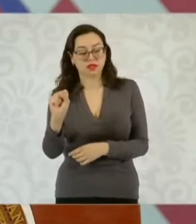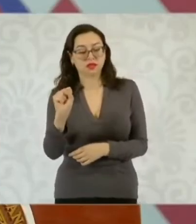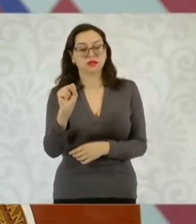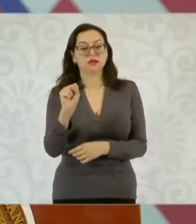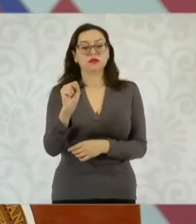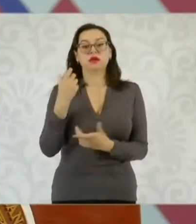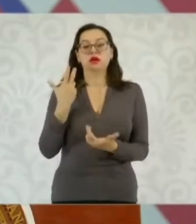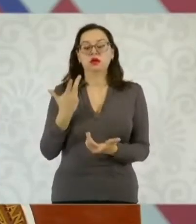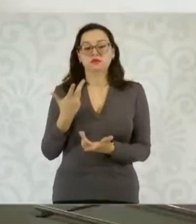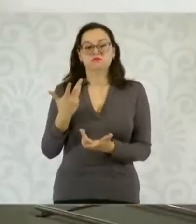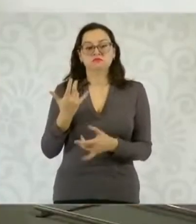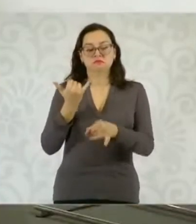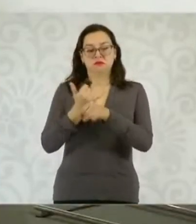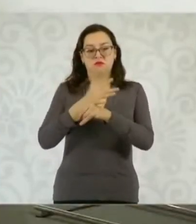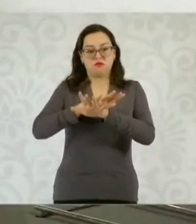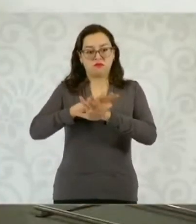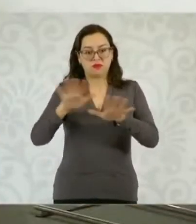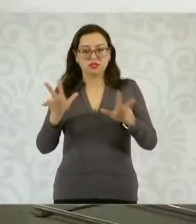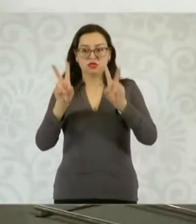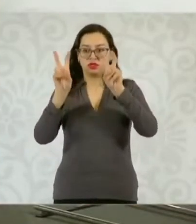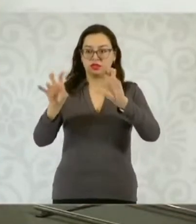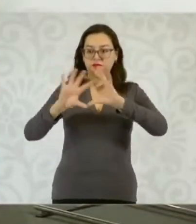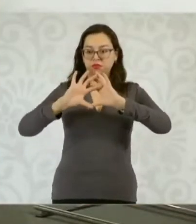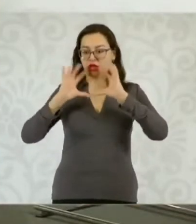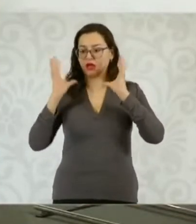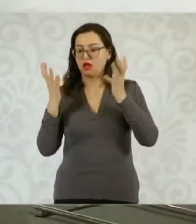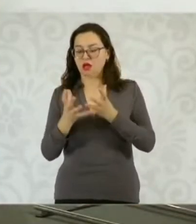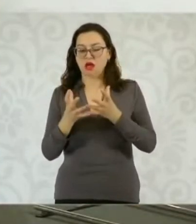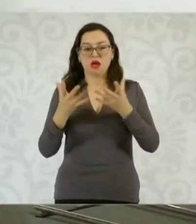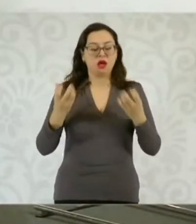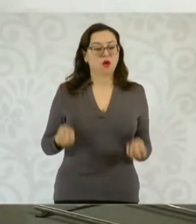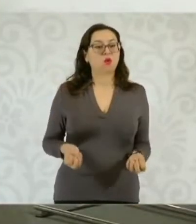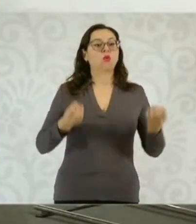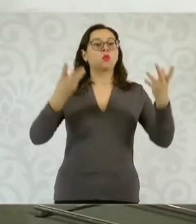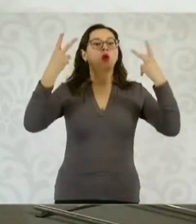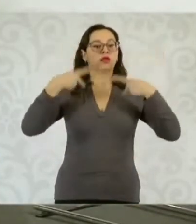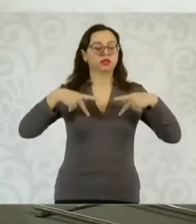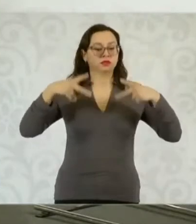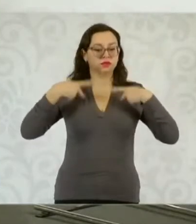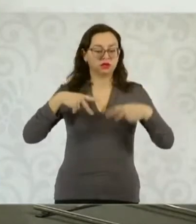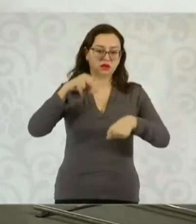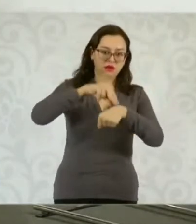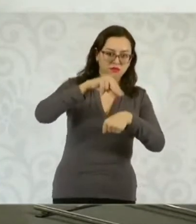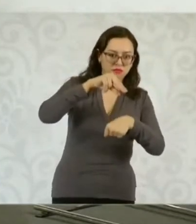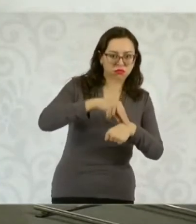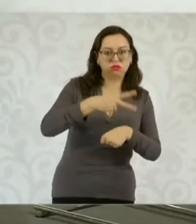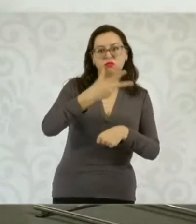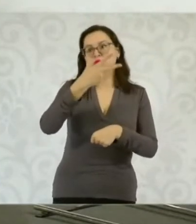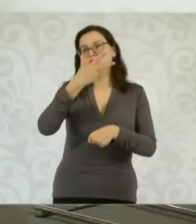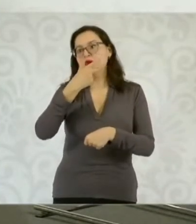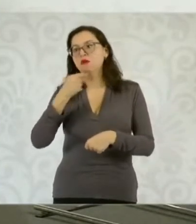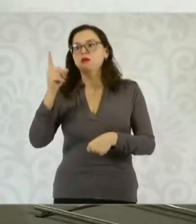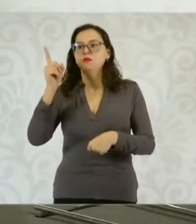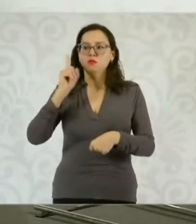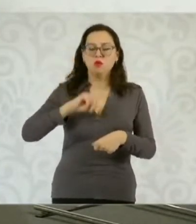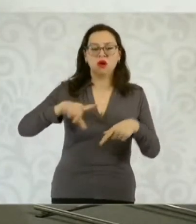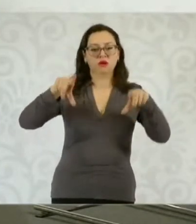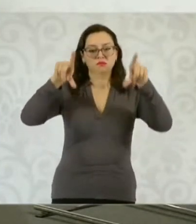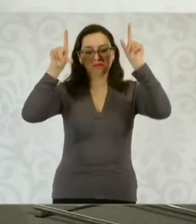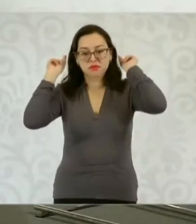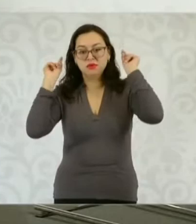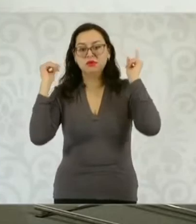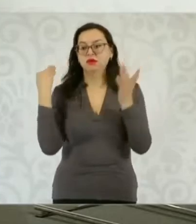lo hace todos los años, su reporte sobre la Estrategia Mundial de Recursos Humanos para la Salud. El tema del déficit